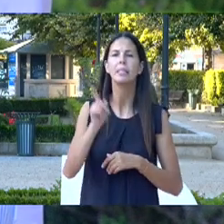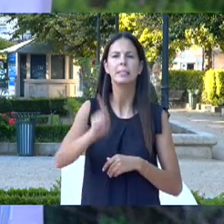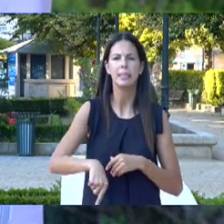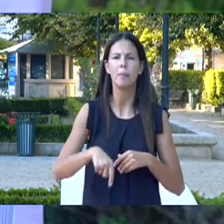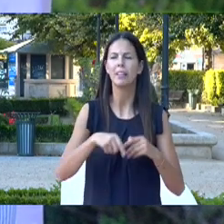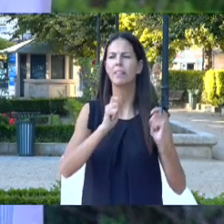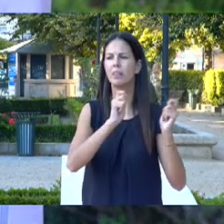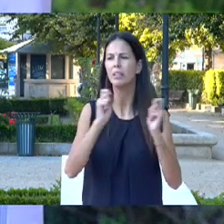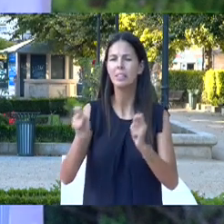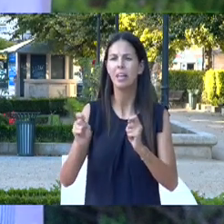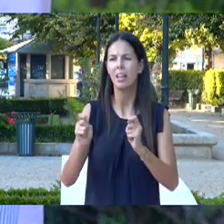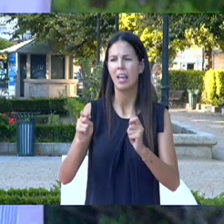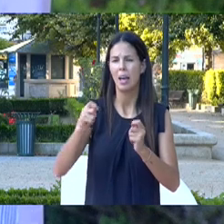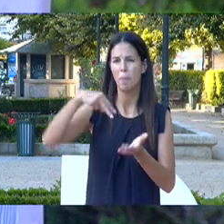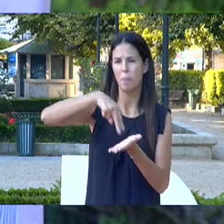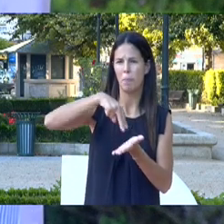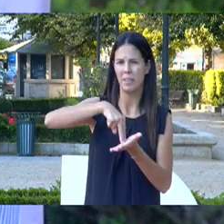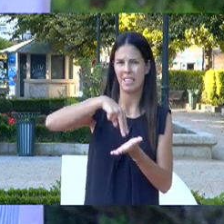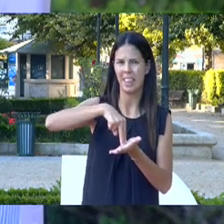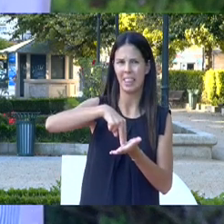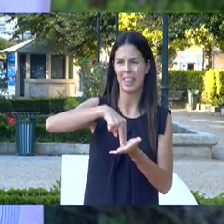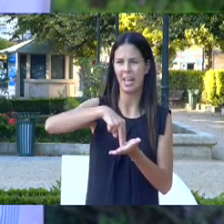tamén, agradecer a presencia da